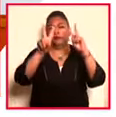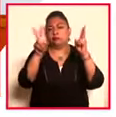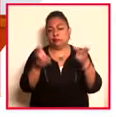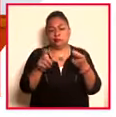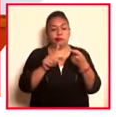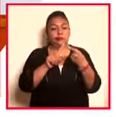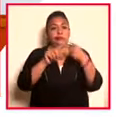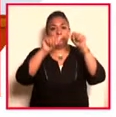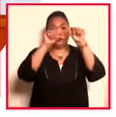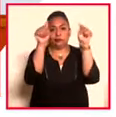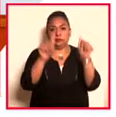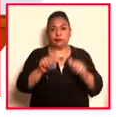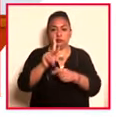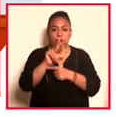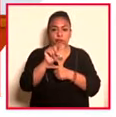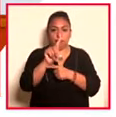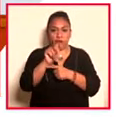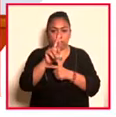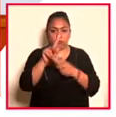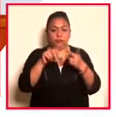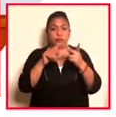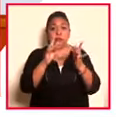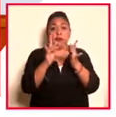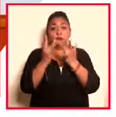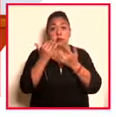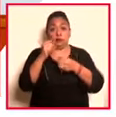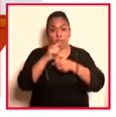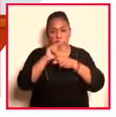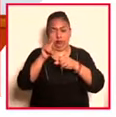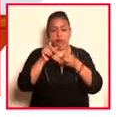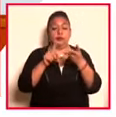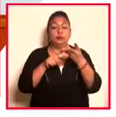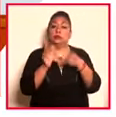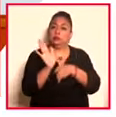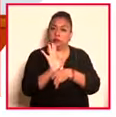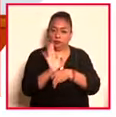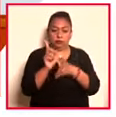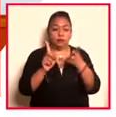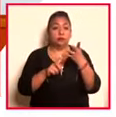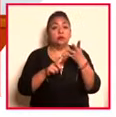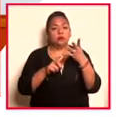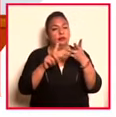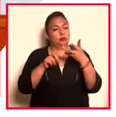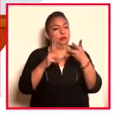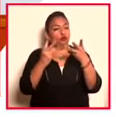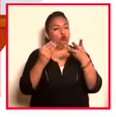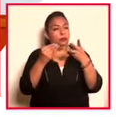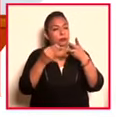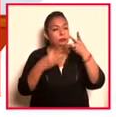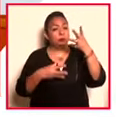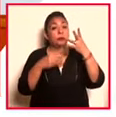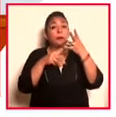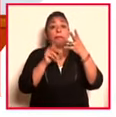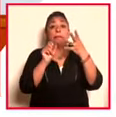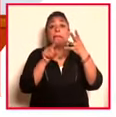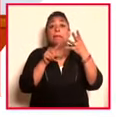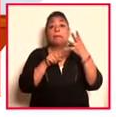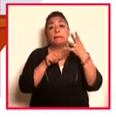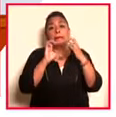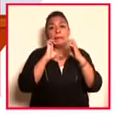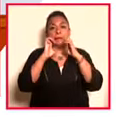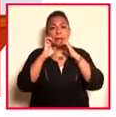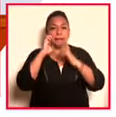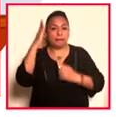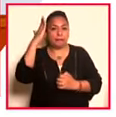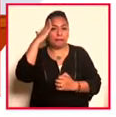artes plásticas, vamos a hablar de redes sociales, de cine, también tenemos muchos contenidos de cine y tenemos nuestra entrevista estelar